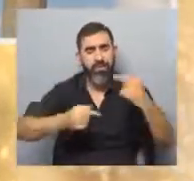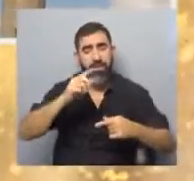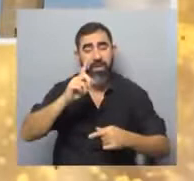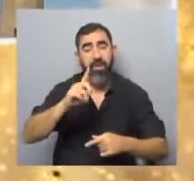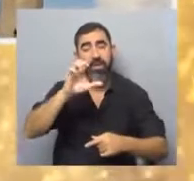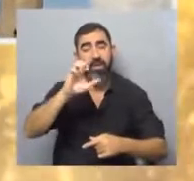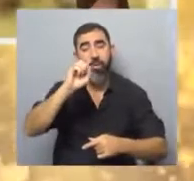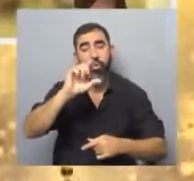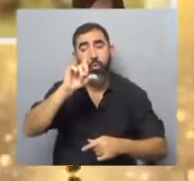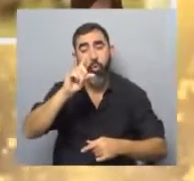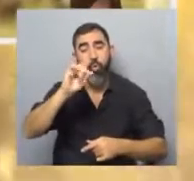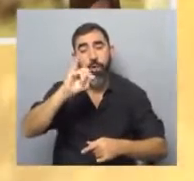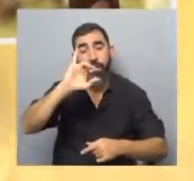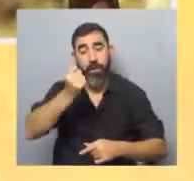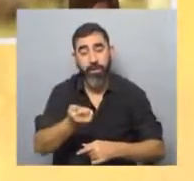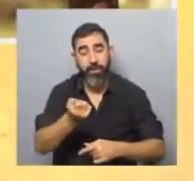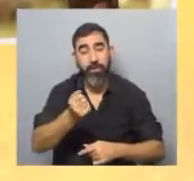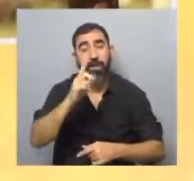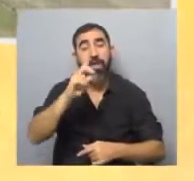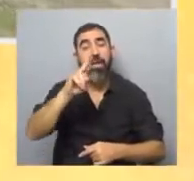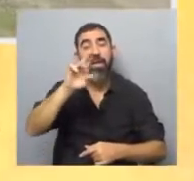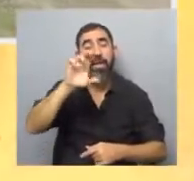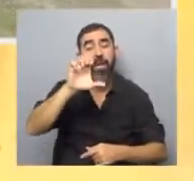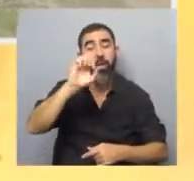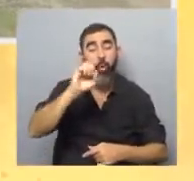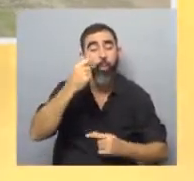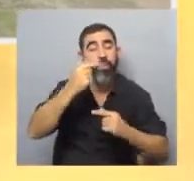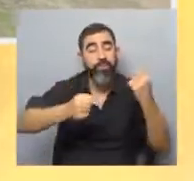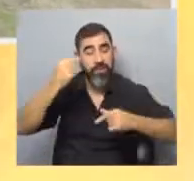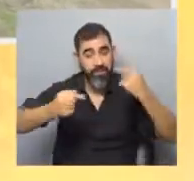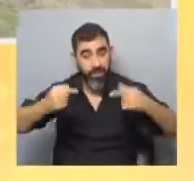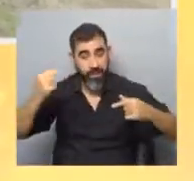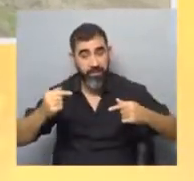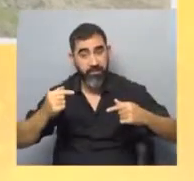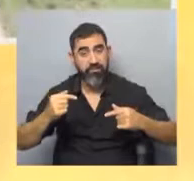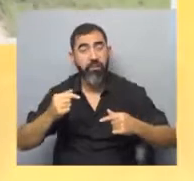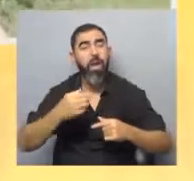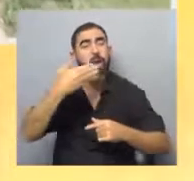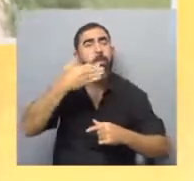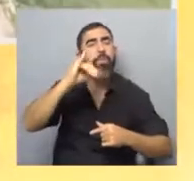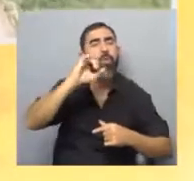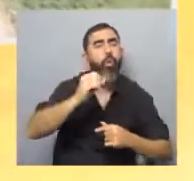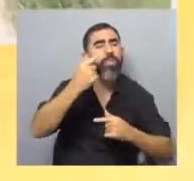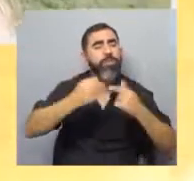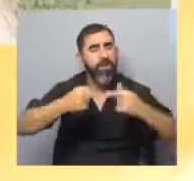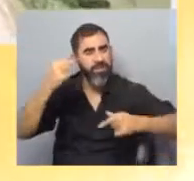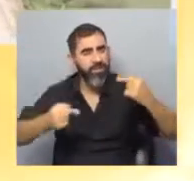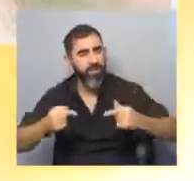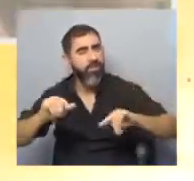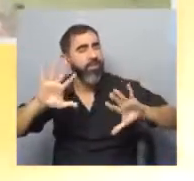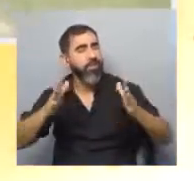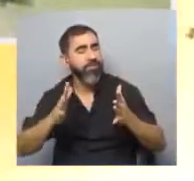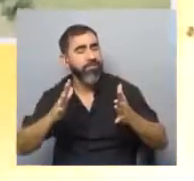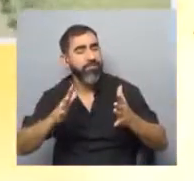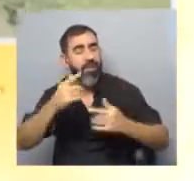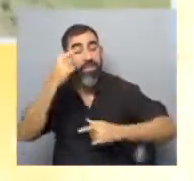una palabra que incorporamos en los geoparques. Muchas veces estamos acostumbrados a escuchar la biodiversidad, que tiene que ver con